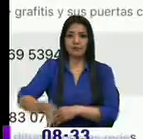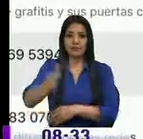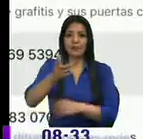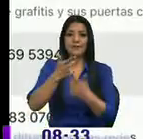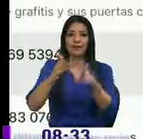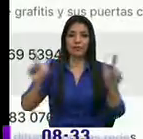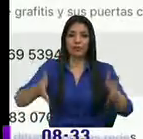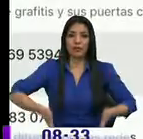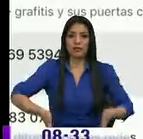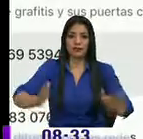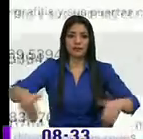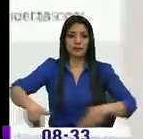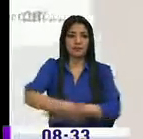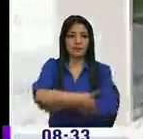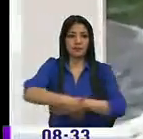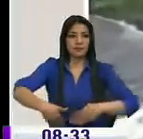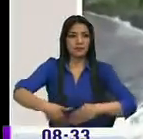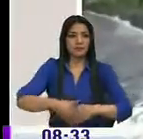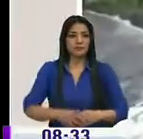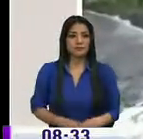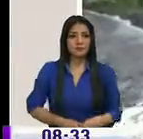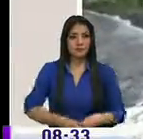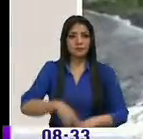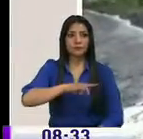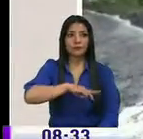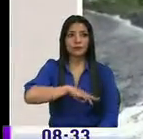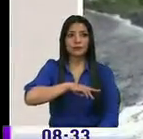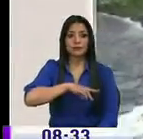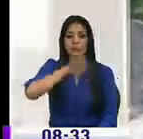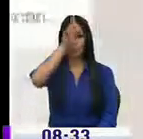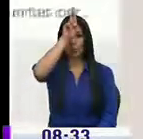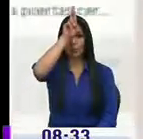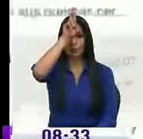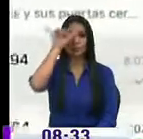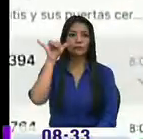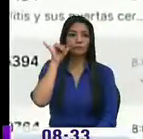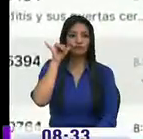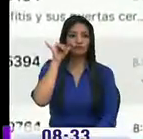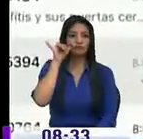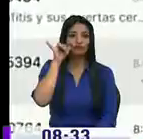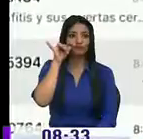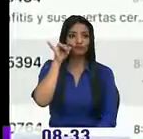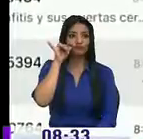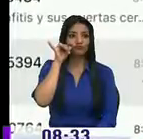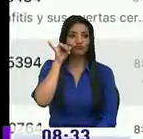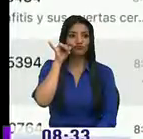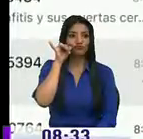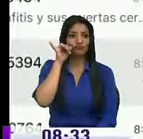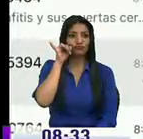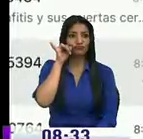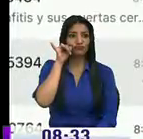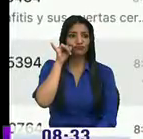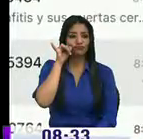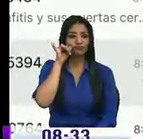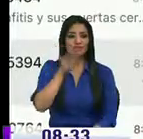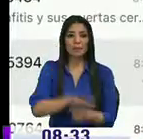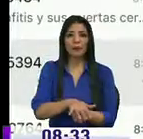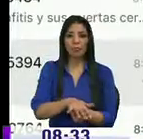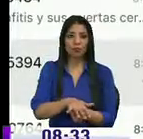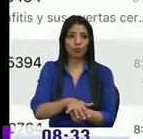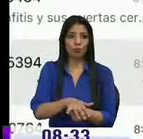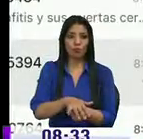ahí tenemos. Esto es trabajo para el municipio de Rumiñahui. Les dejaron taponadas las cunetas. Y además